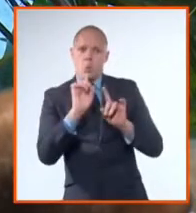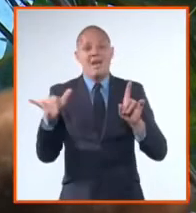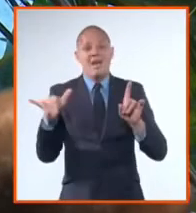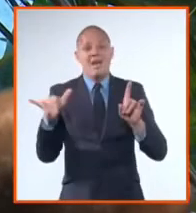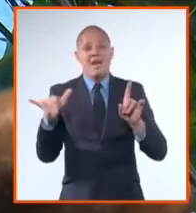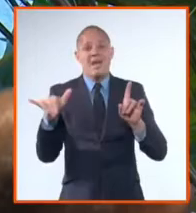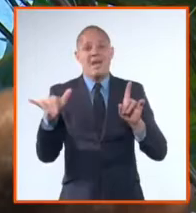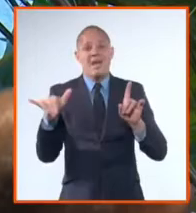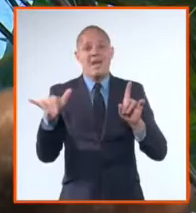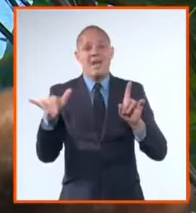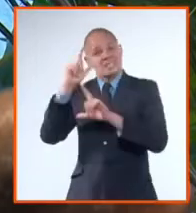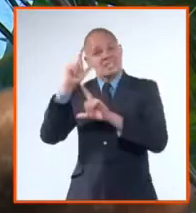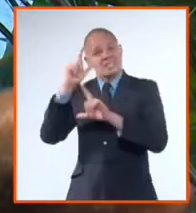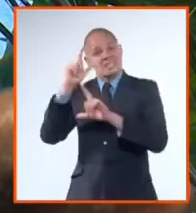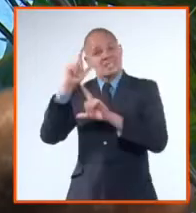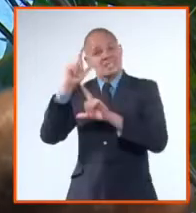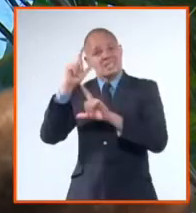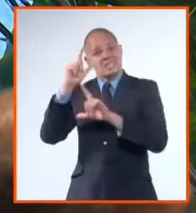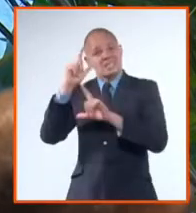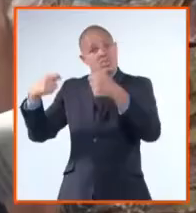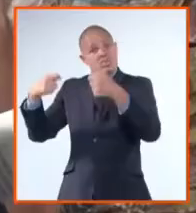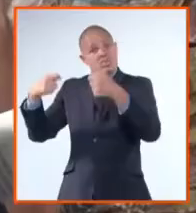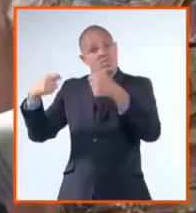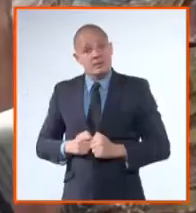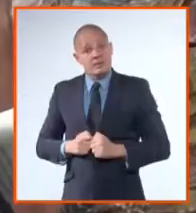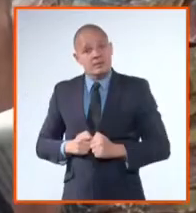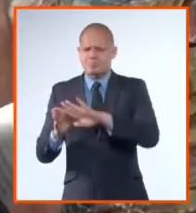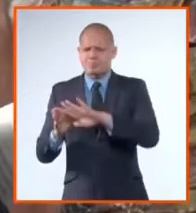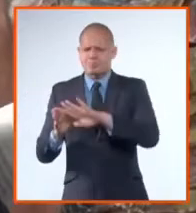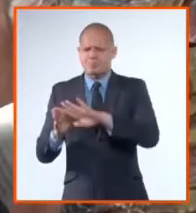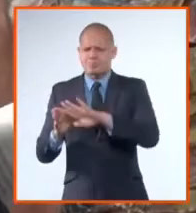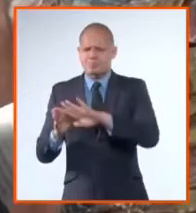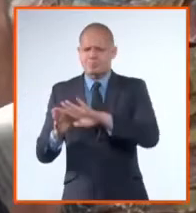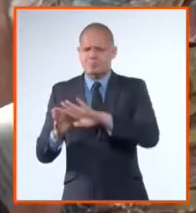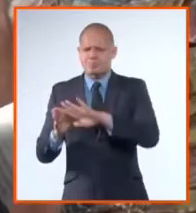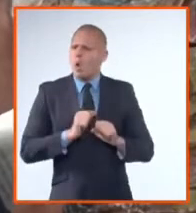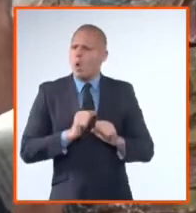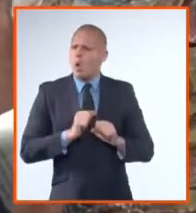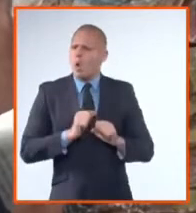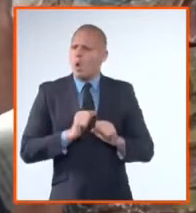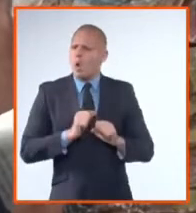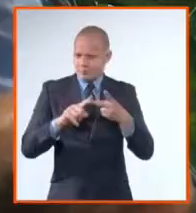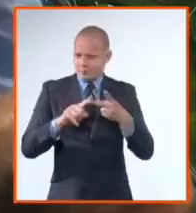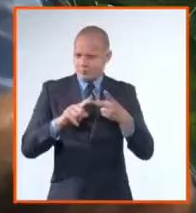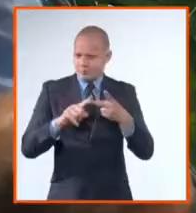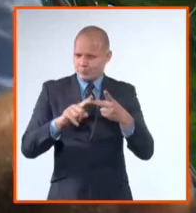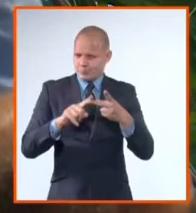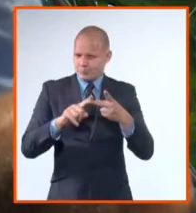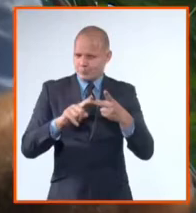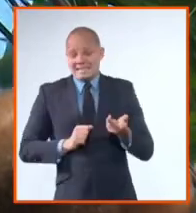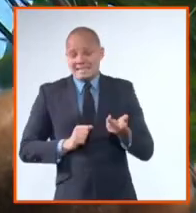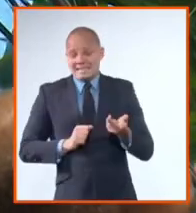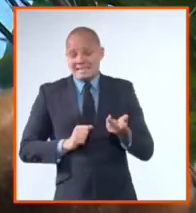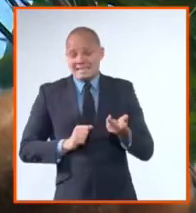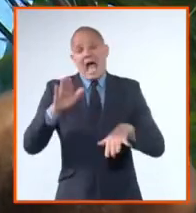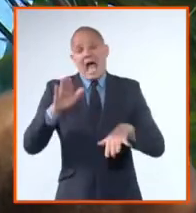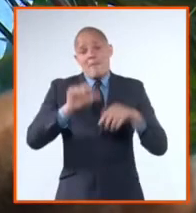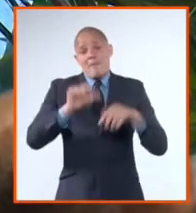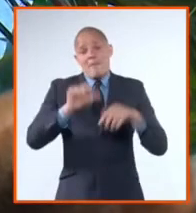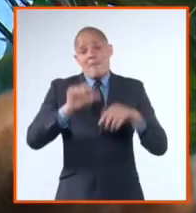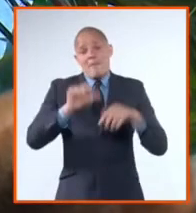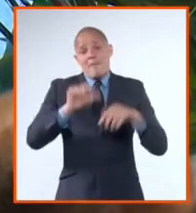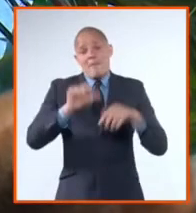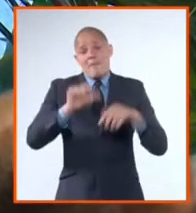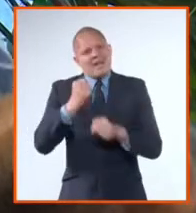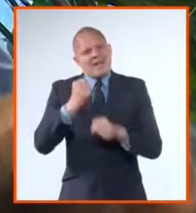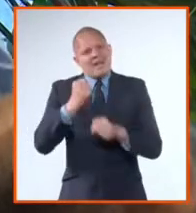es un tema que hay que darle el pecho, hablarlo claro, discutirlo. Esa es parte de la agresión